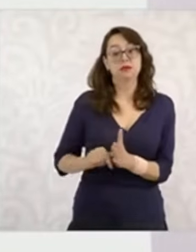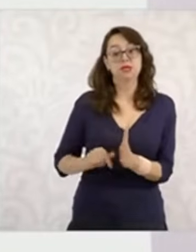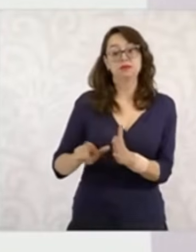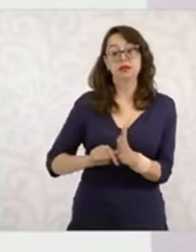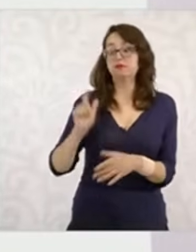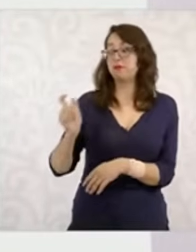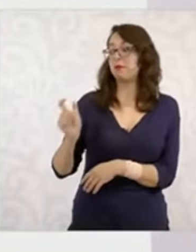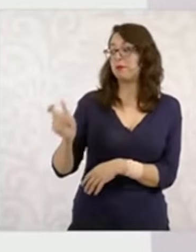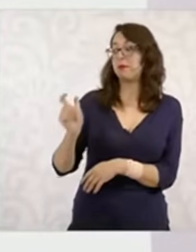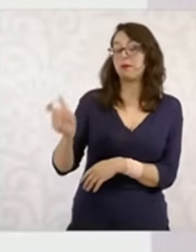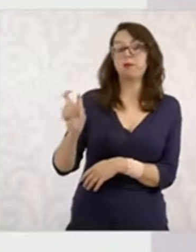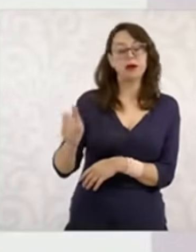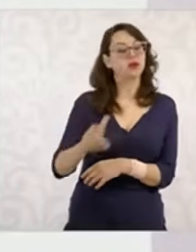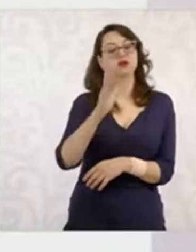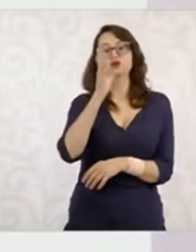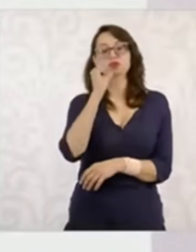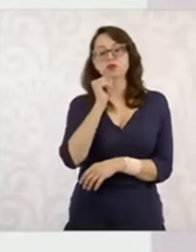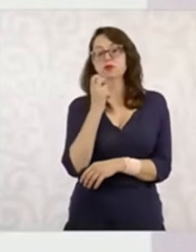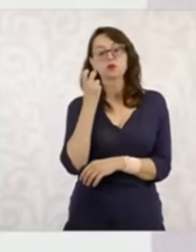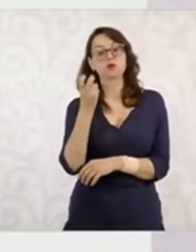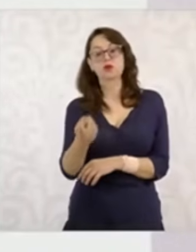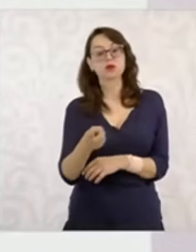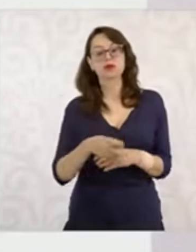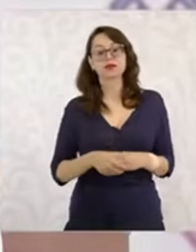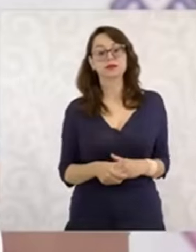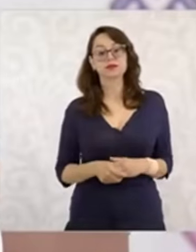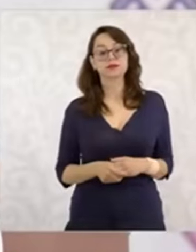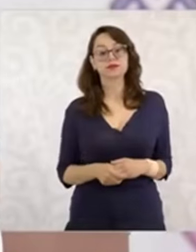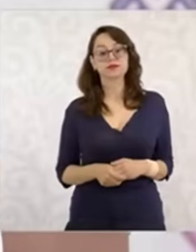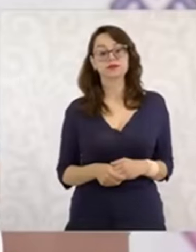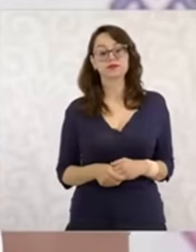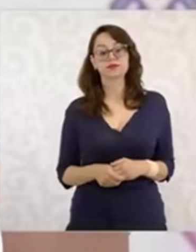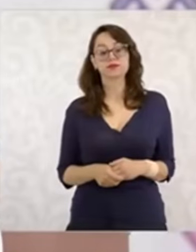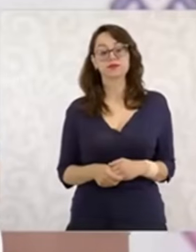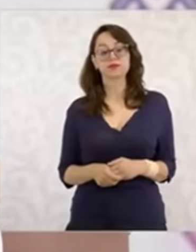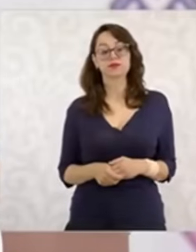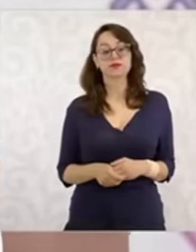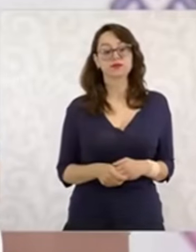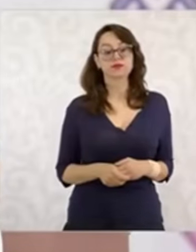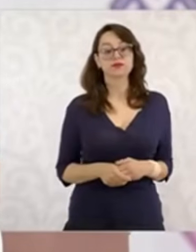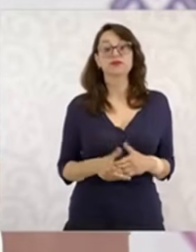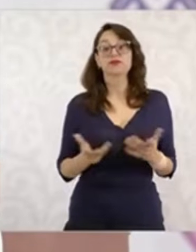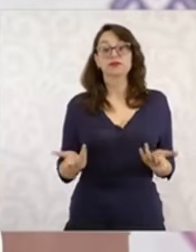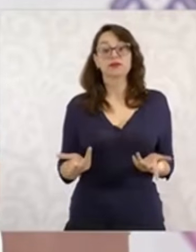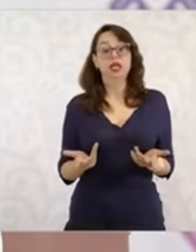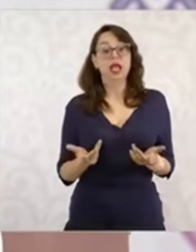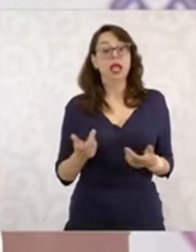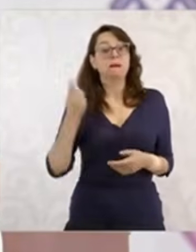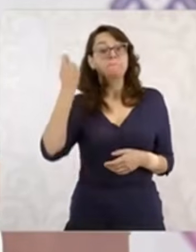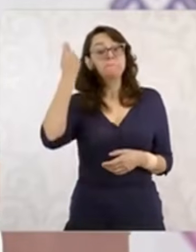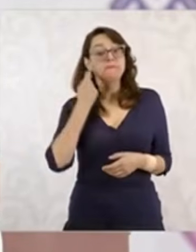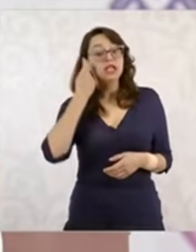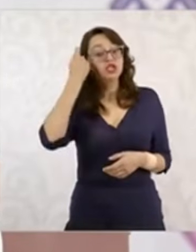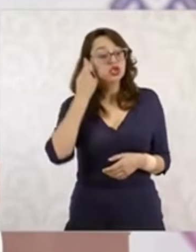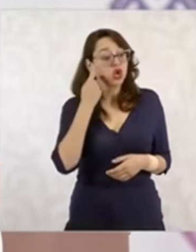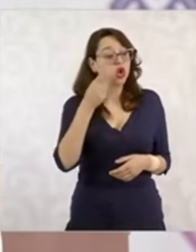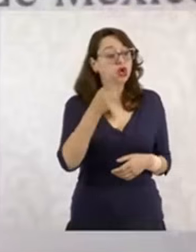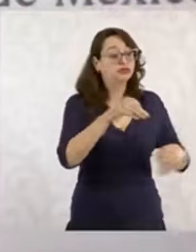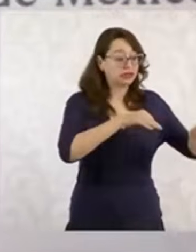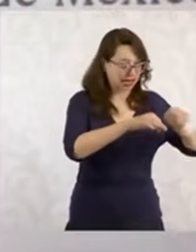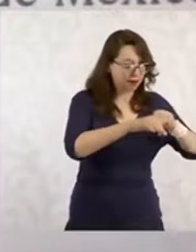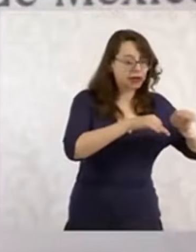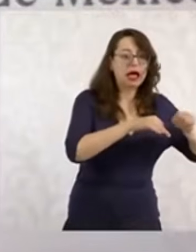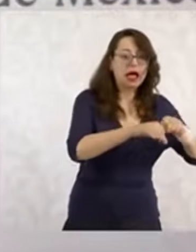Imagínense. Entonces, quiero dejar muy claro que no tiene que ver con trabajadoras y trabajadores con contratos